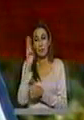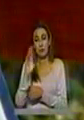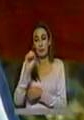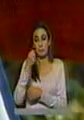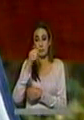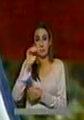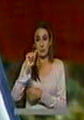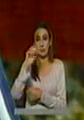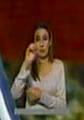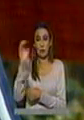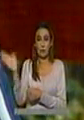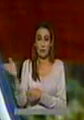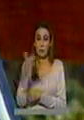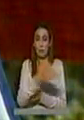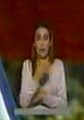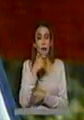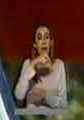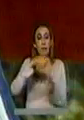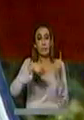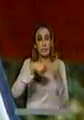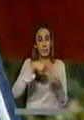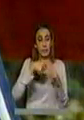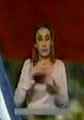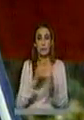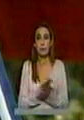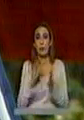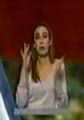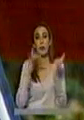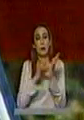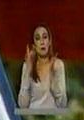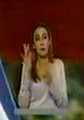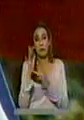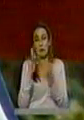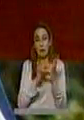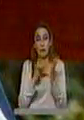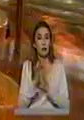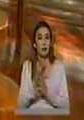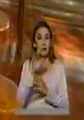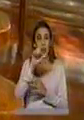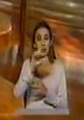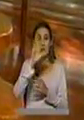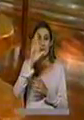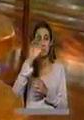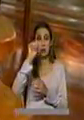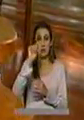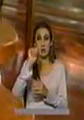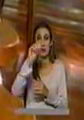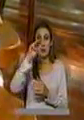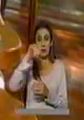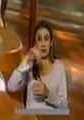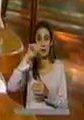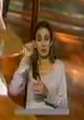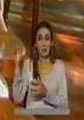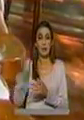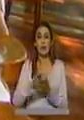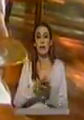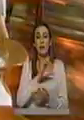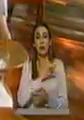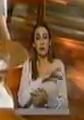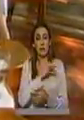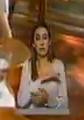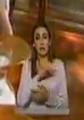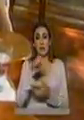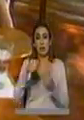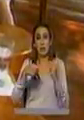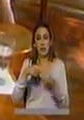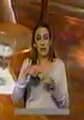Paulo. Después, en el mes de abril, a LATAM ya nos ofreció, nos está dando un vuelo directo Santiago, Quito, Santiago, ajá, porque